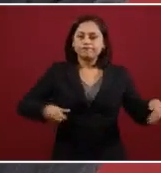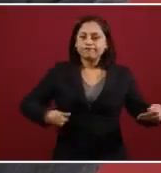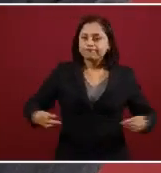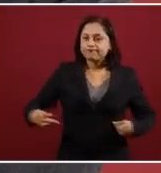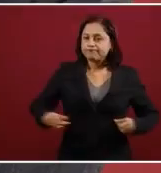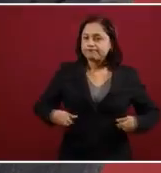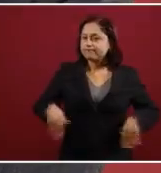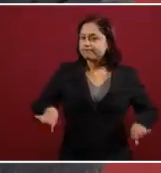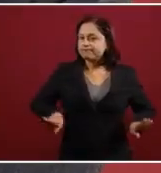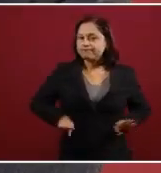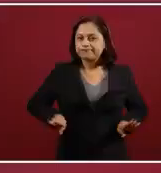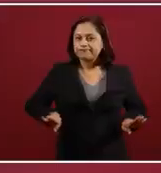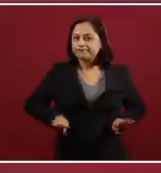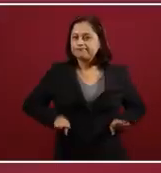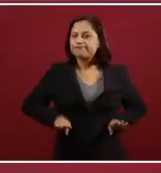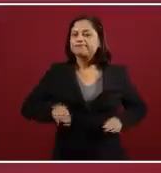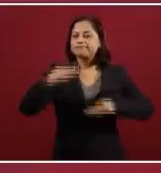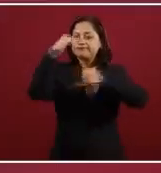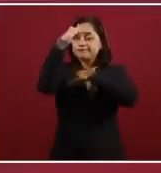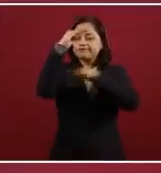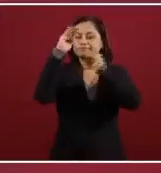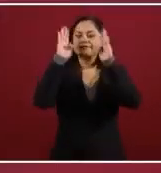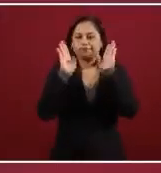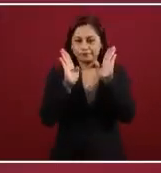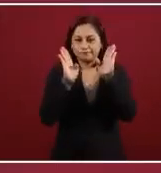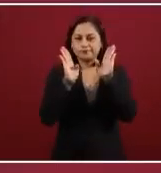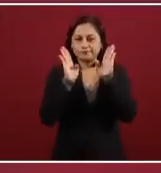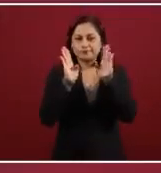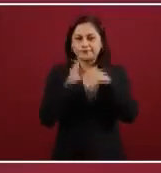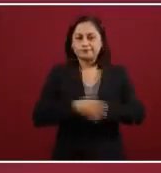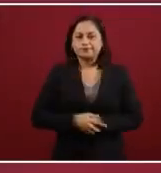de los conservadores de México.